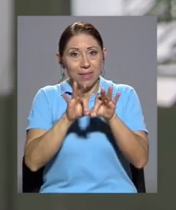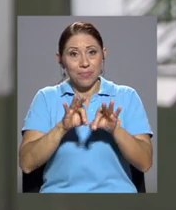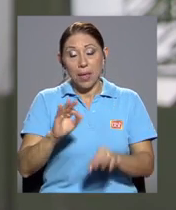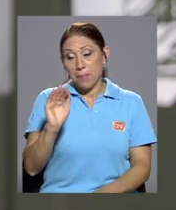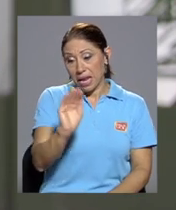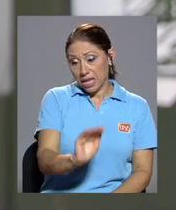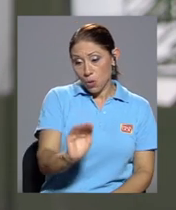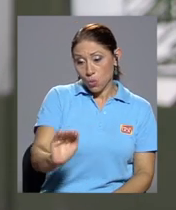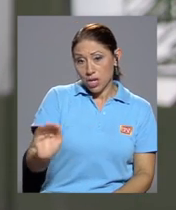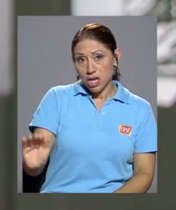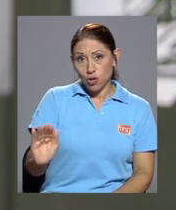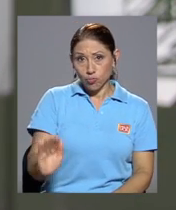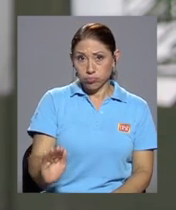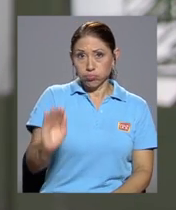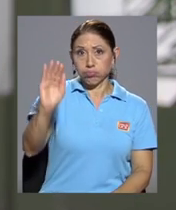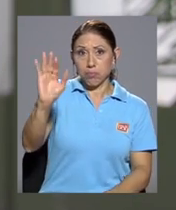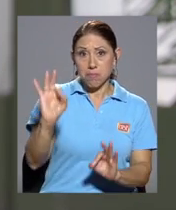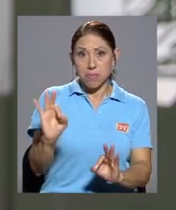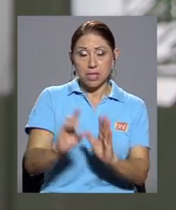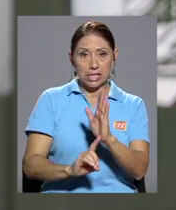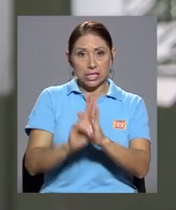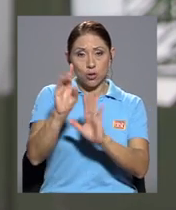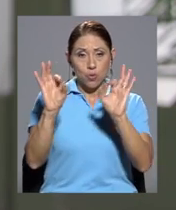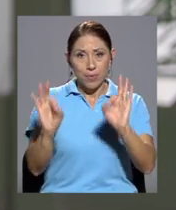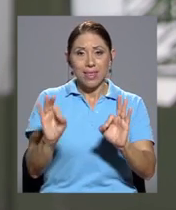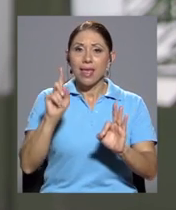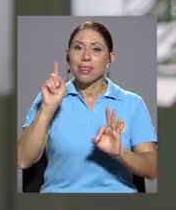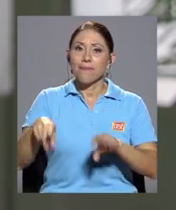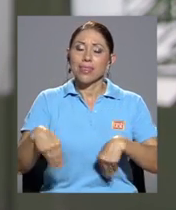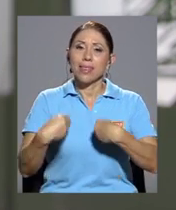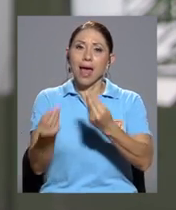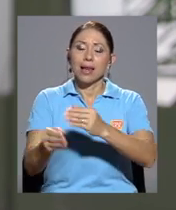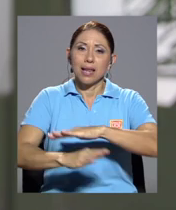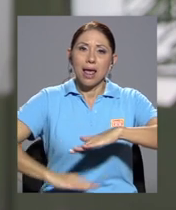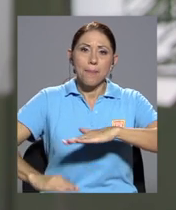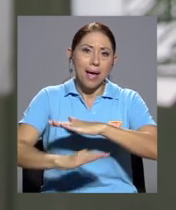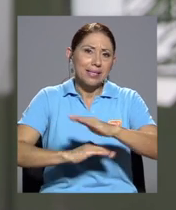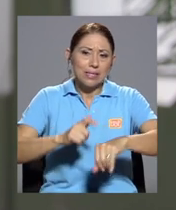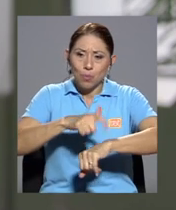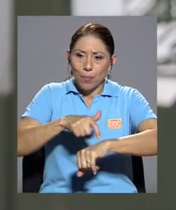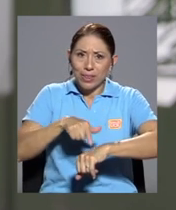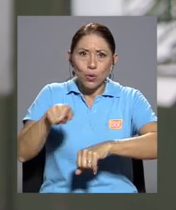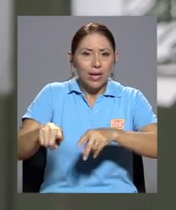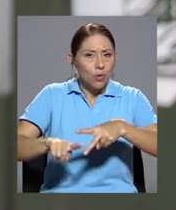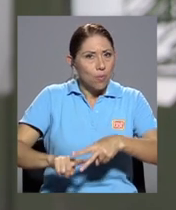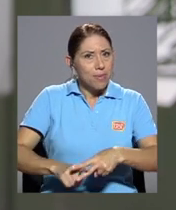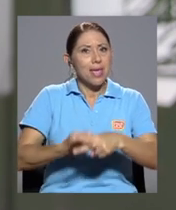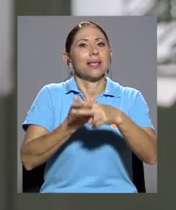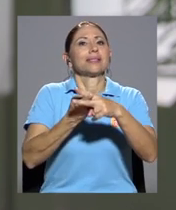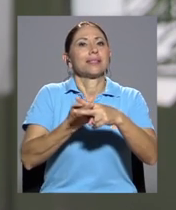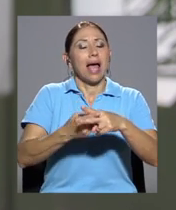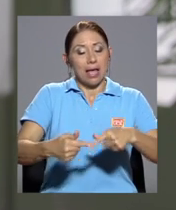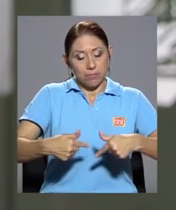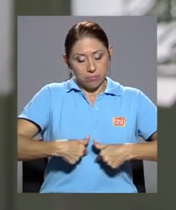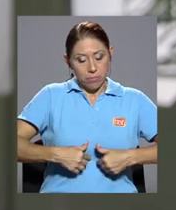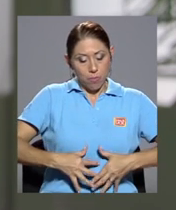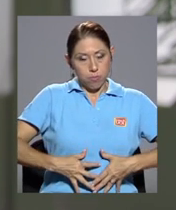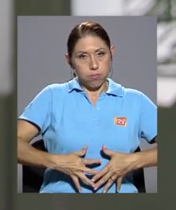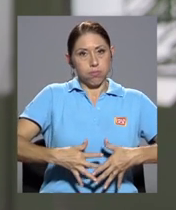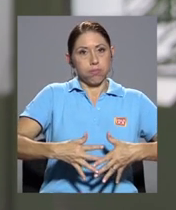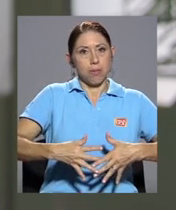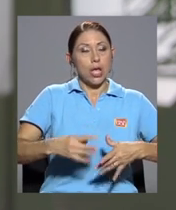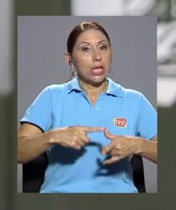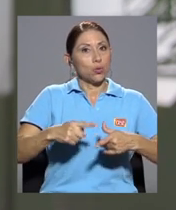crezca y se desarrolle de la mejor manera hay que darle las bases desde que el comienzo digamos en el vientre materno entonces